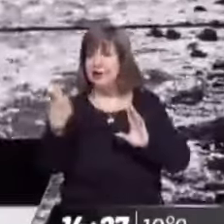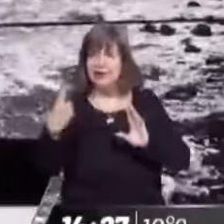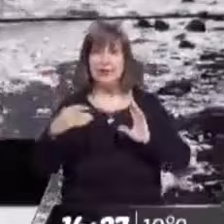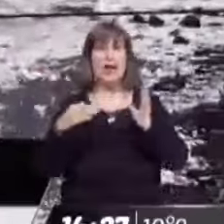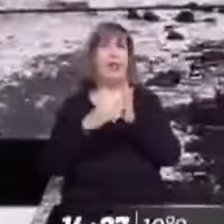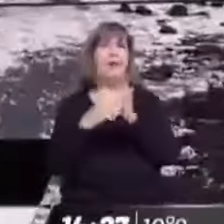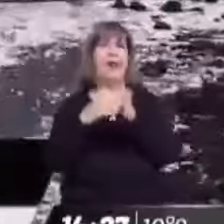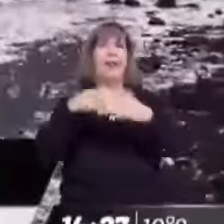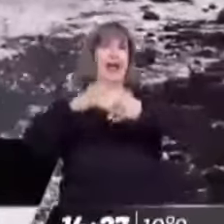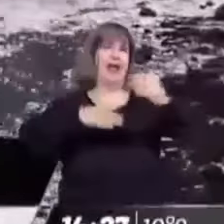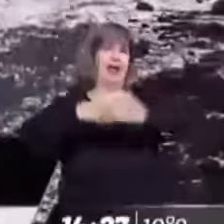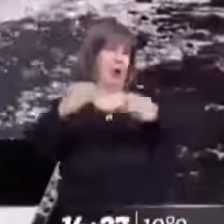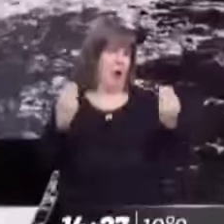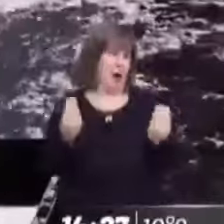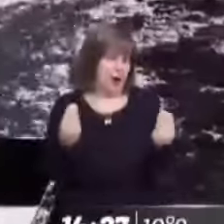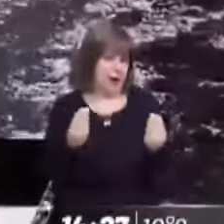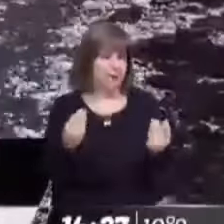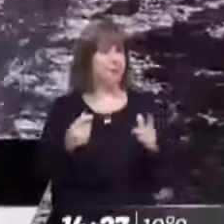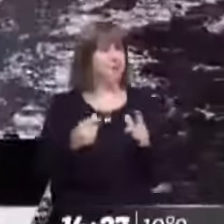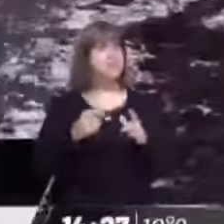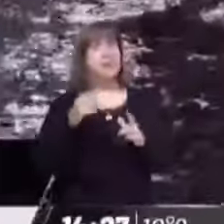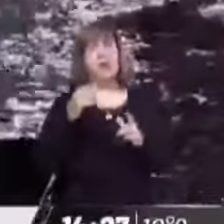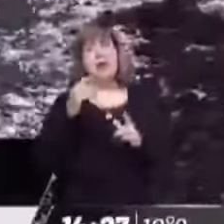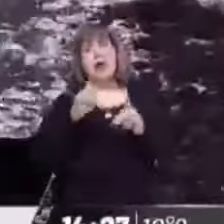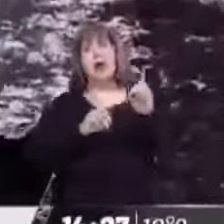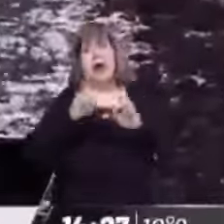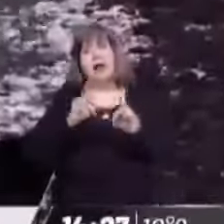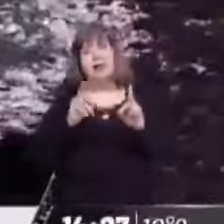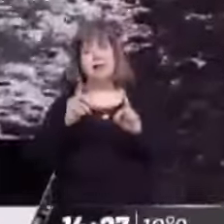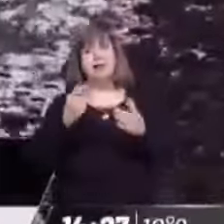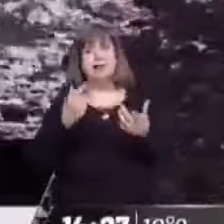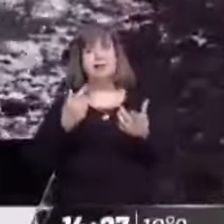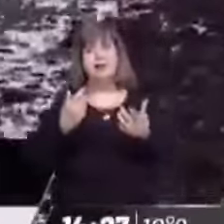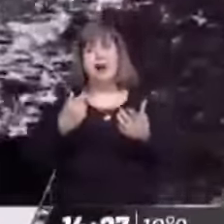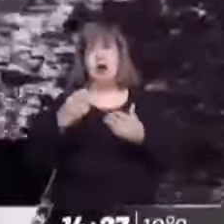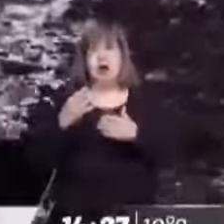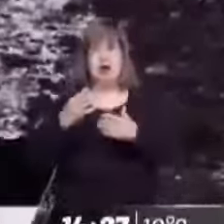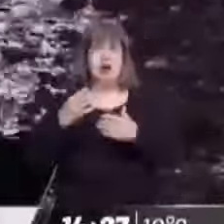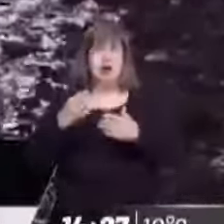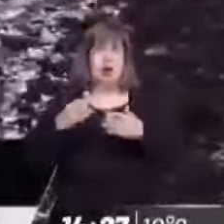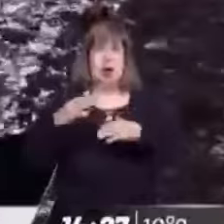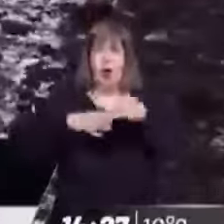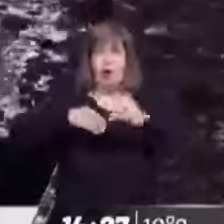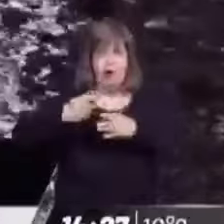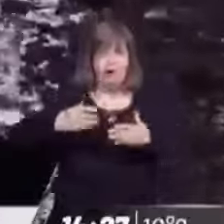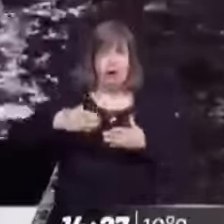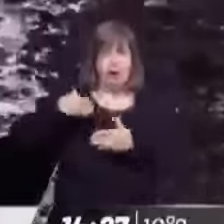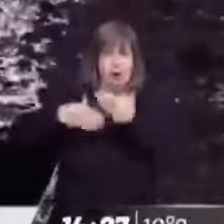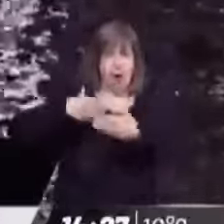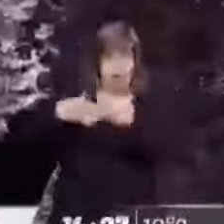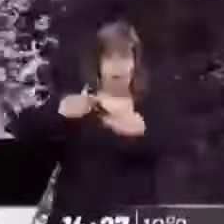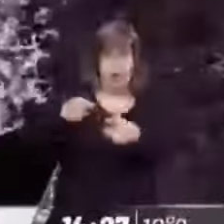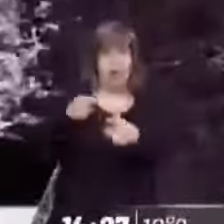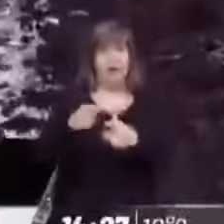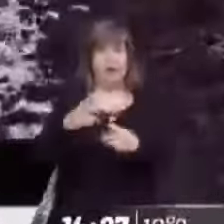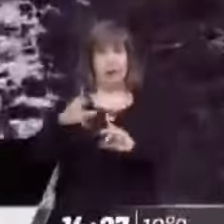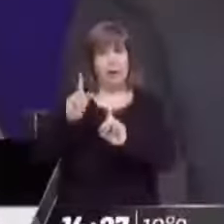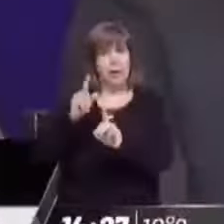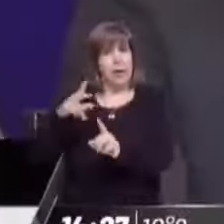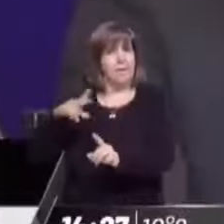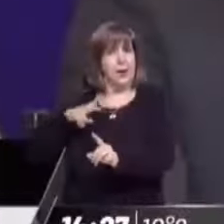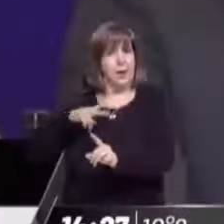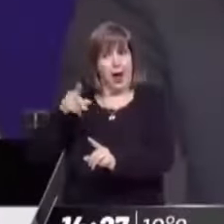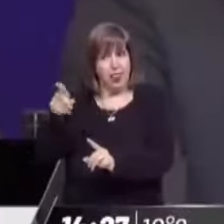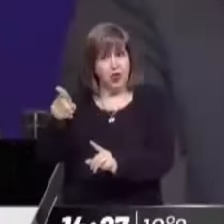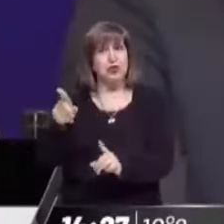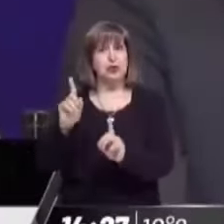de obra eh en general si se lo asocia a obras productivas hay privados que son los que